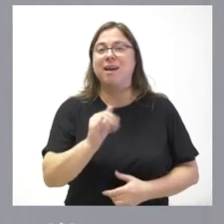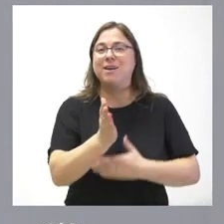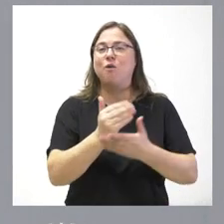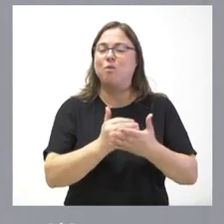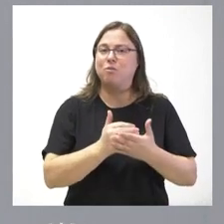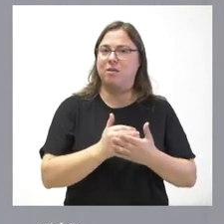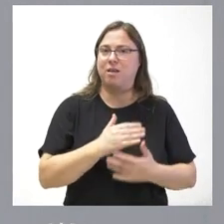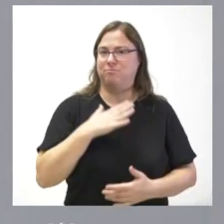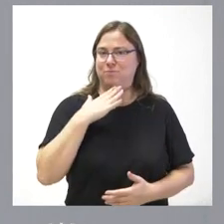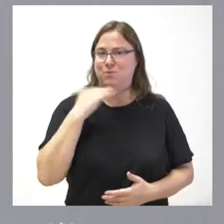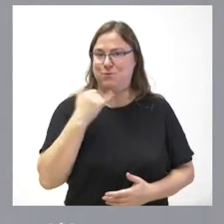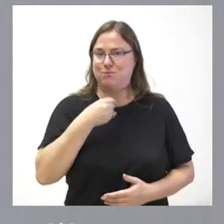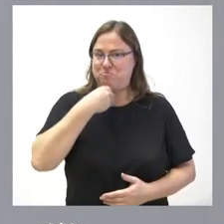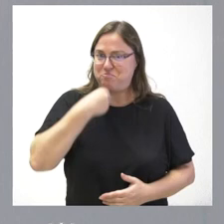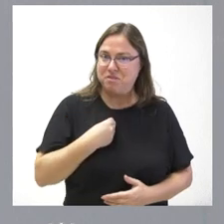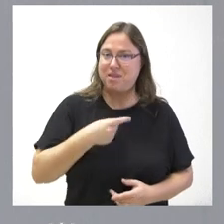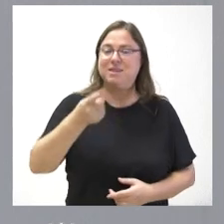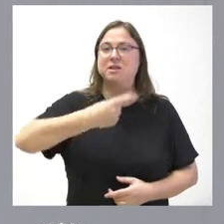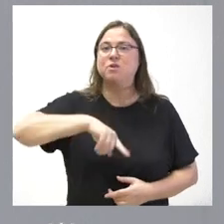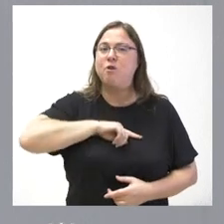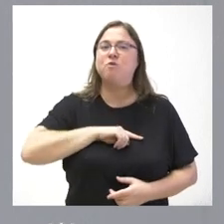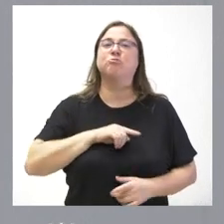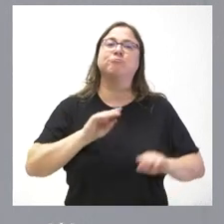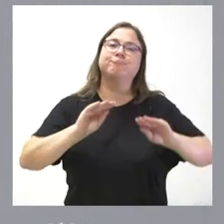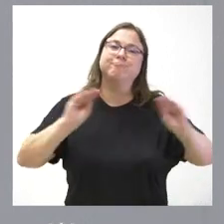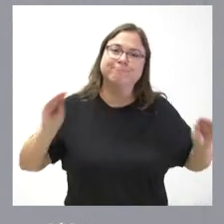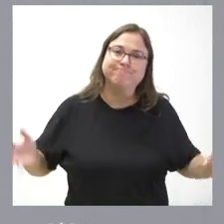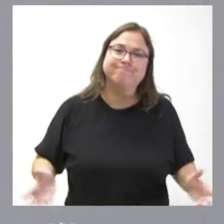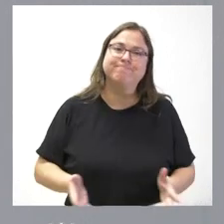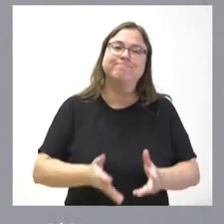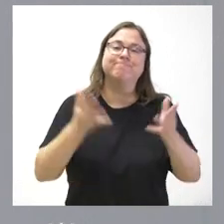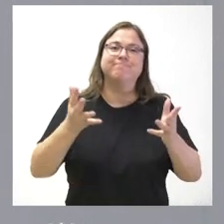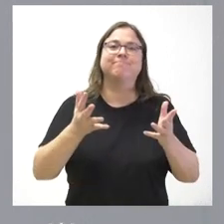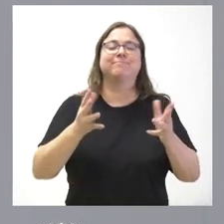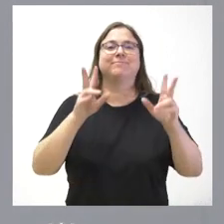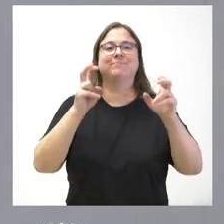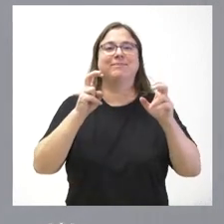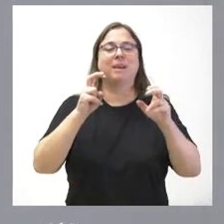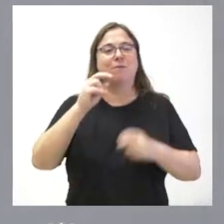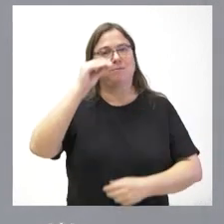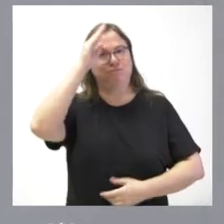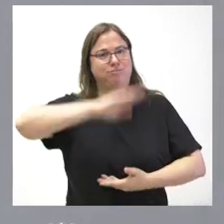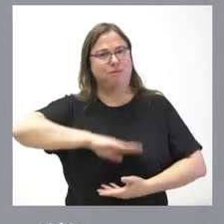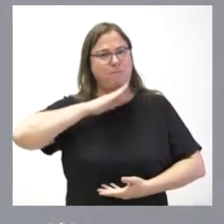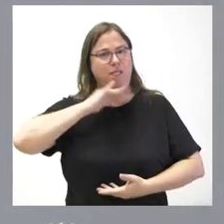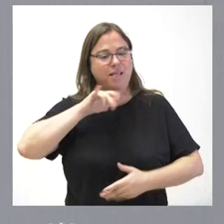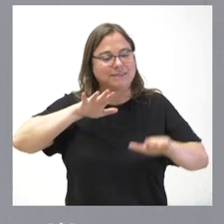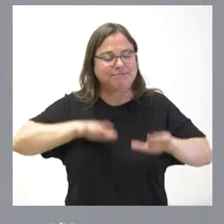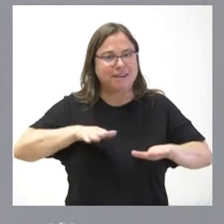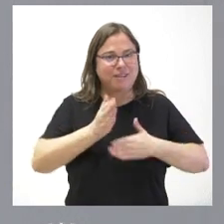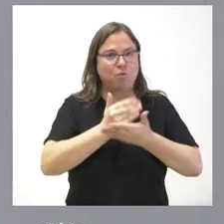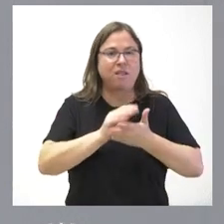de talento y nuestra idea es favorecer todo lo que tiene que ver con el talento en el de la comunidad Autónoma estamos